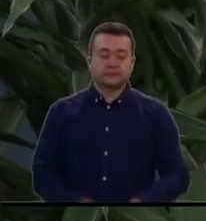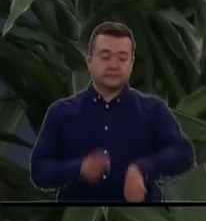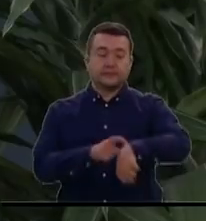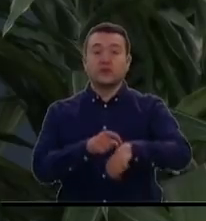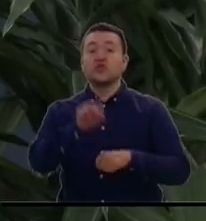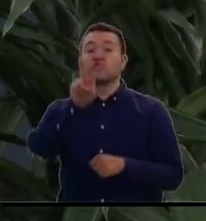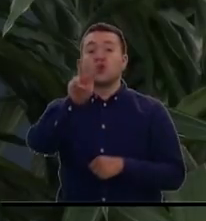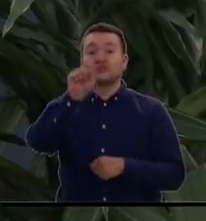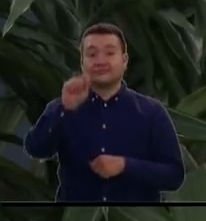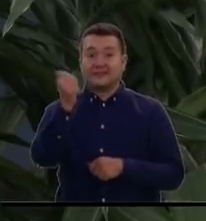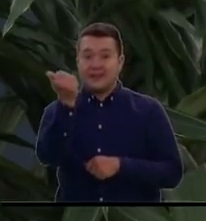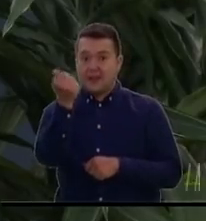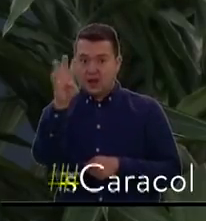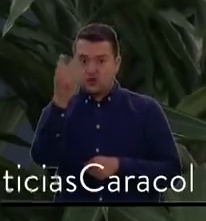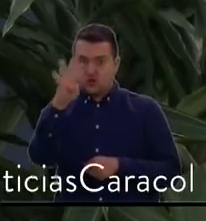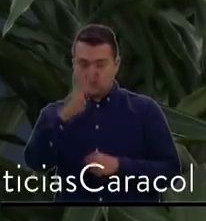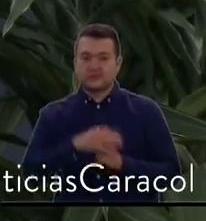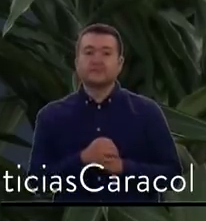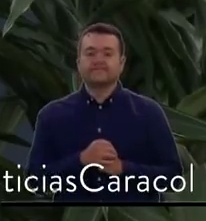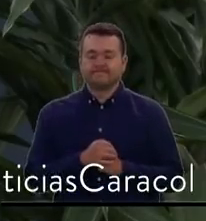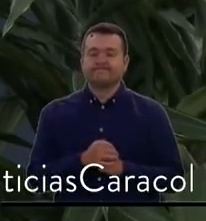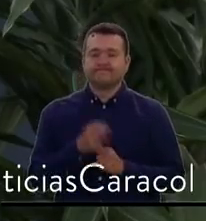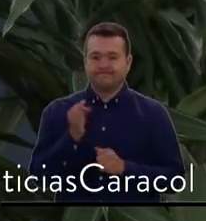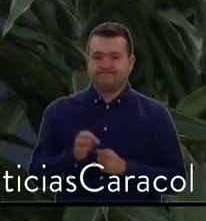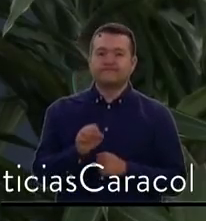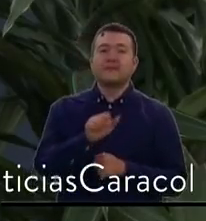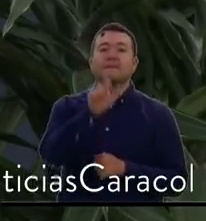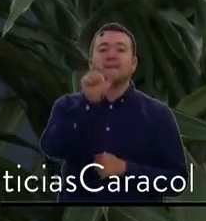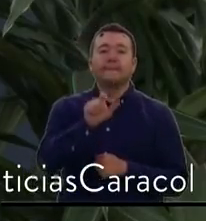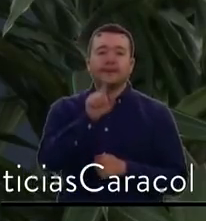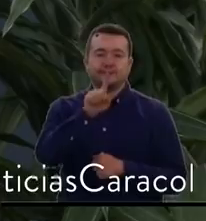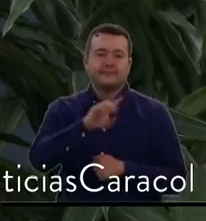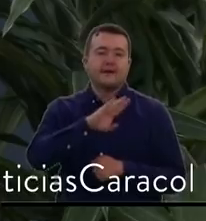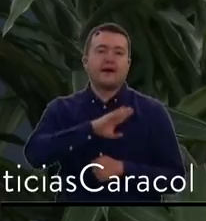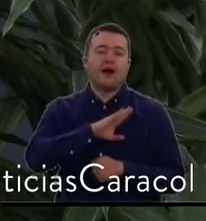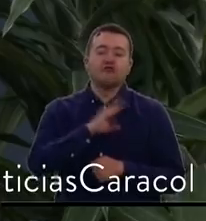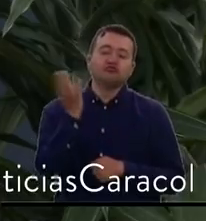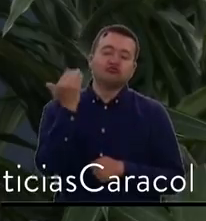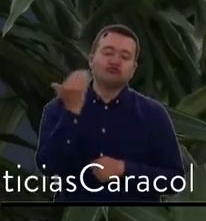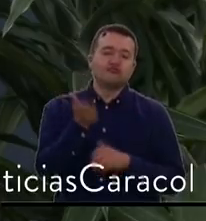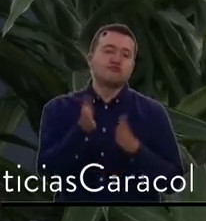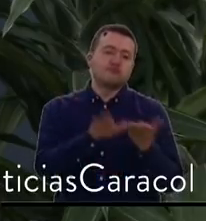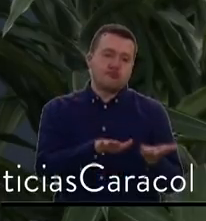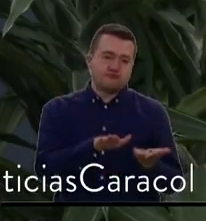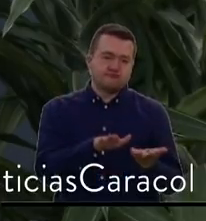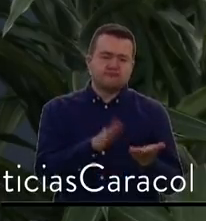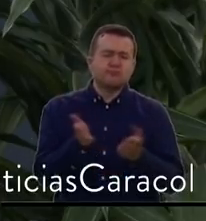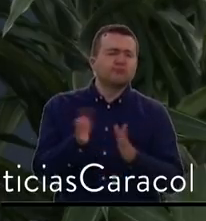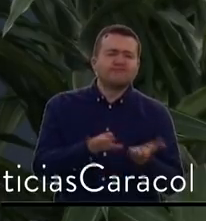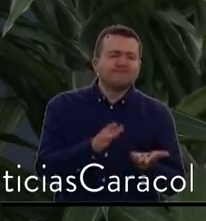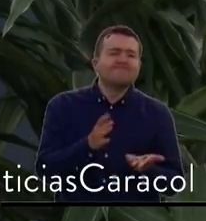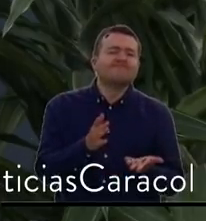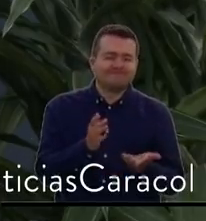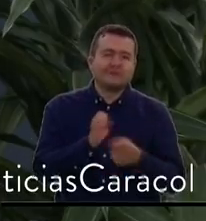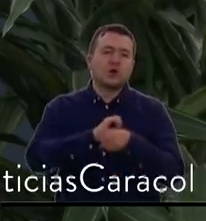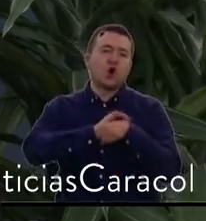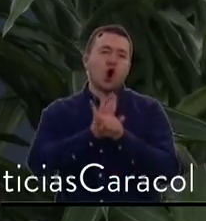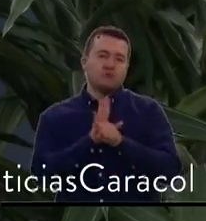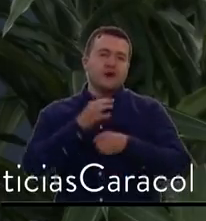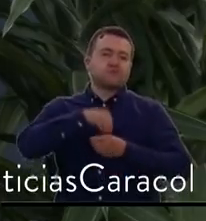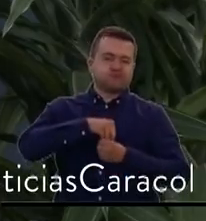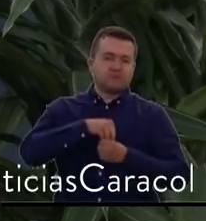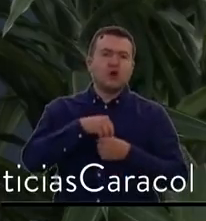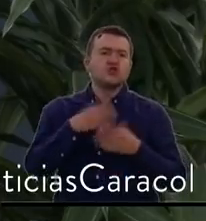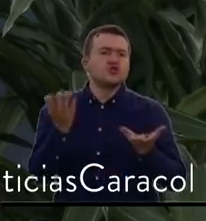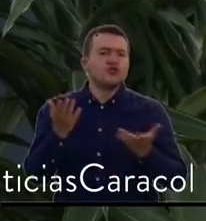2 de la tarde, 14 minutos. Otro alcalde murió en las últimas horas contagiado de coronavirus. Se trata del mandatario de Tarazá en